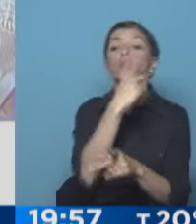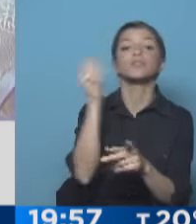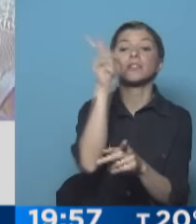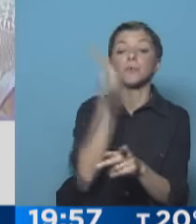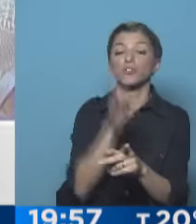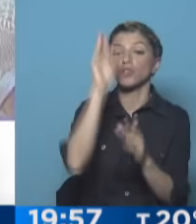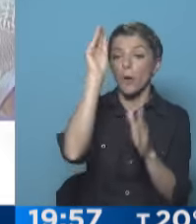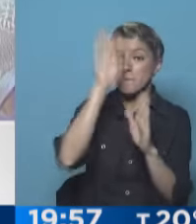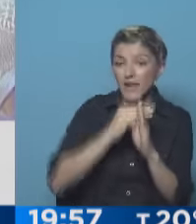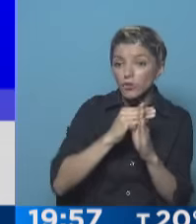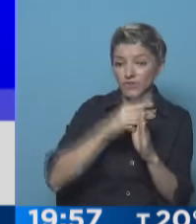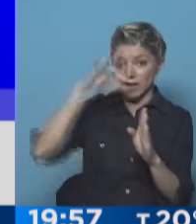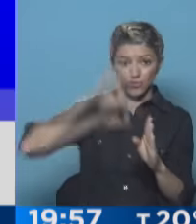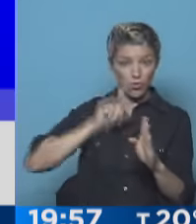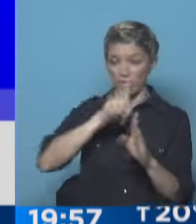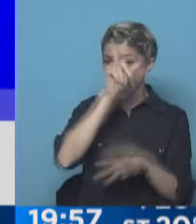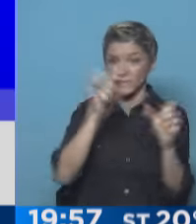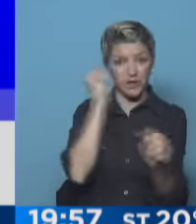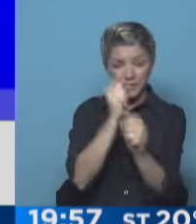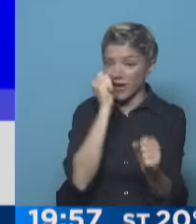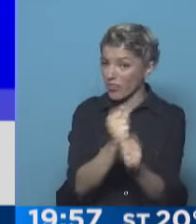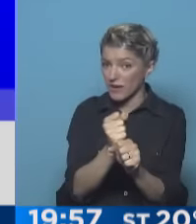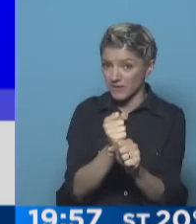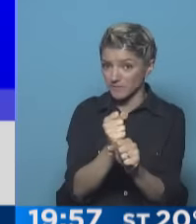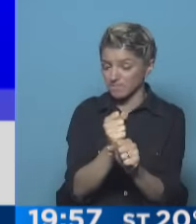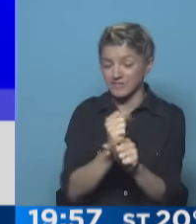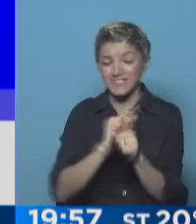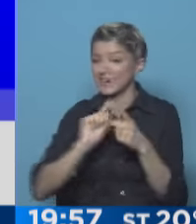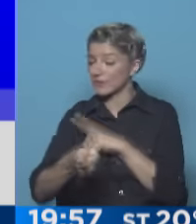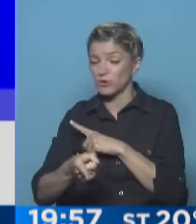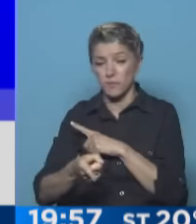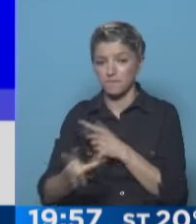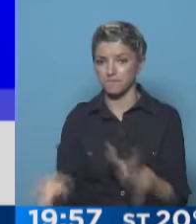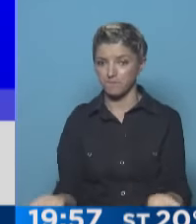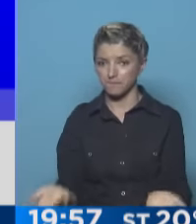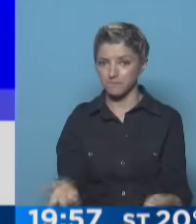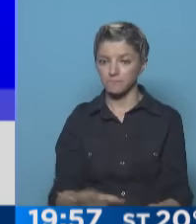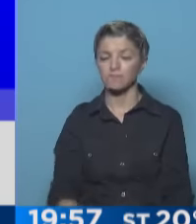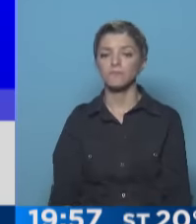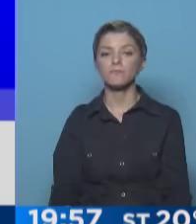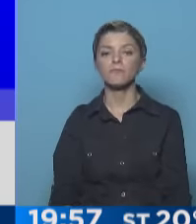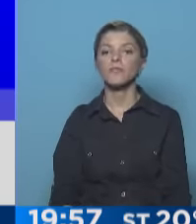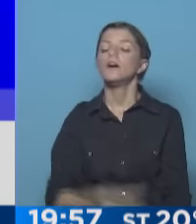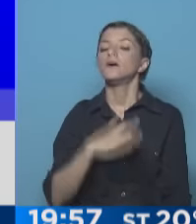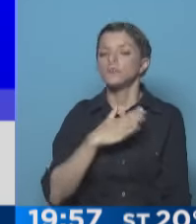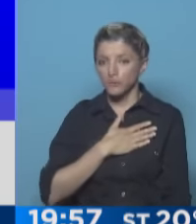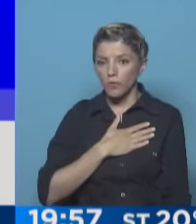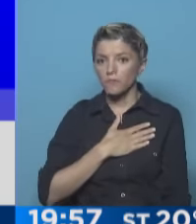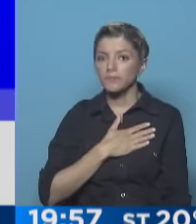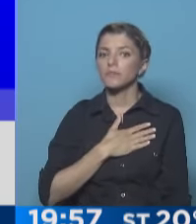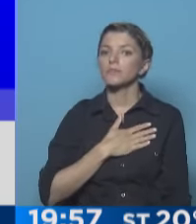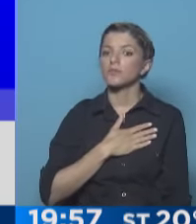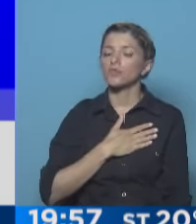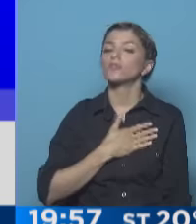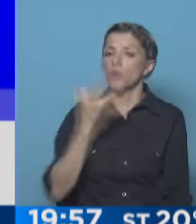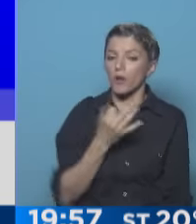bolsillo de los trabajadores si es un 40 será un 40 yo no tengo dudas de que eh las correcciones en la Argentina en